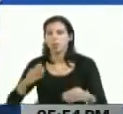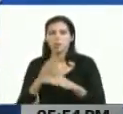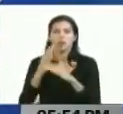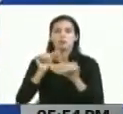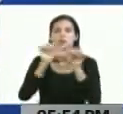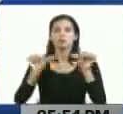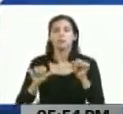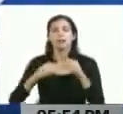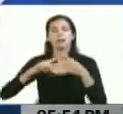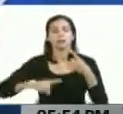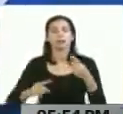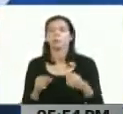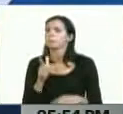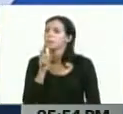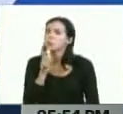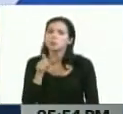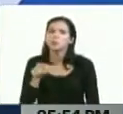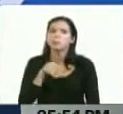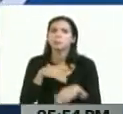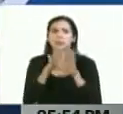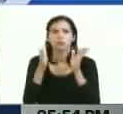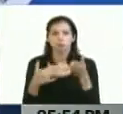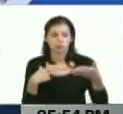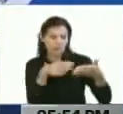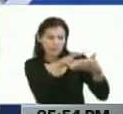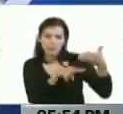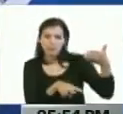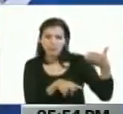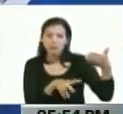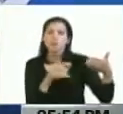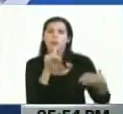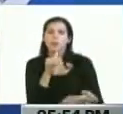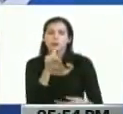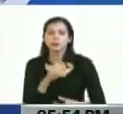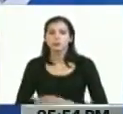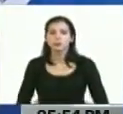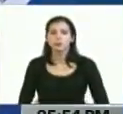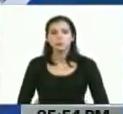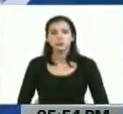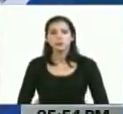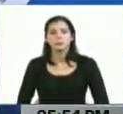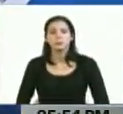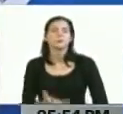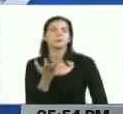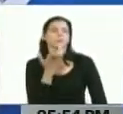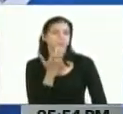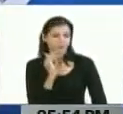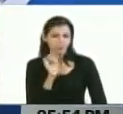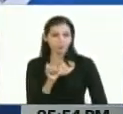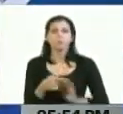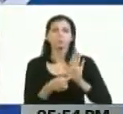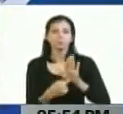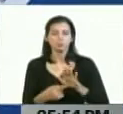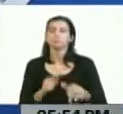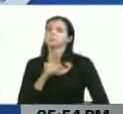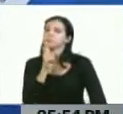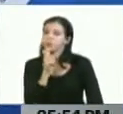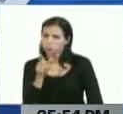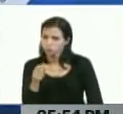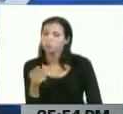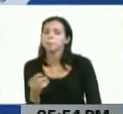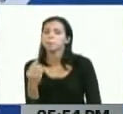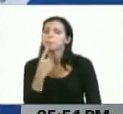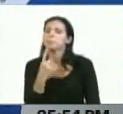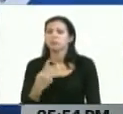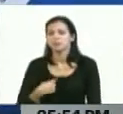al sistema eléctrico. Ministro, usted está hablando, yo estaba acá revisando algunos datos. Voy a ponerle un ejemplo y quisiera su opinión al respecto de